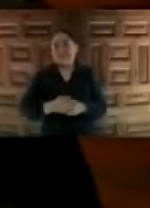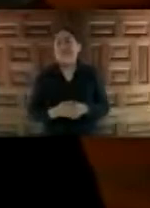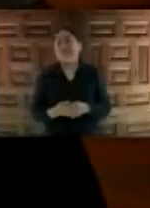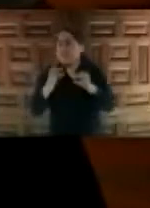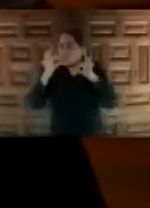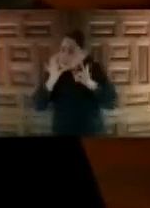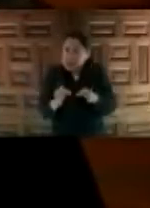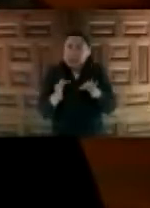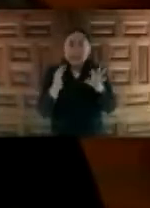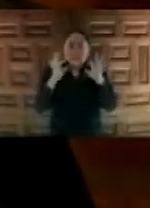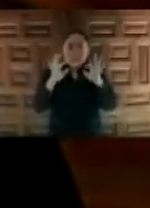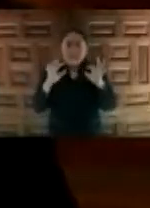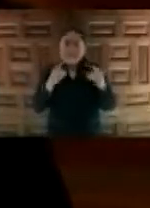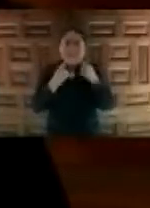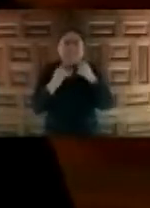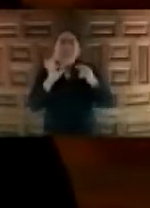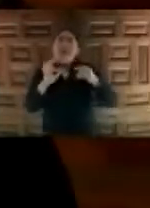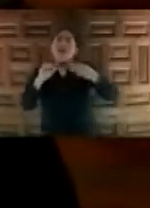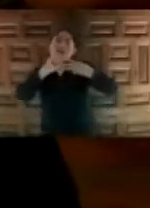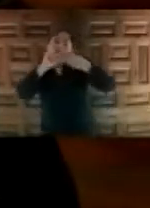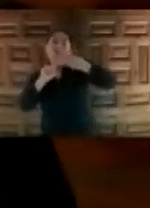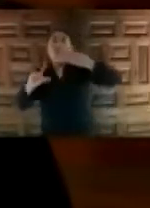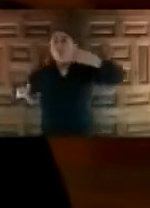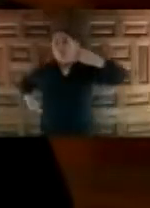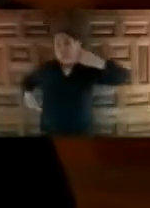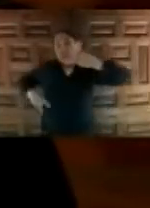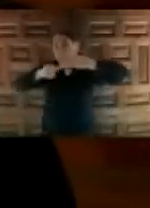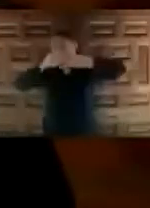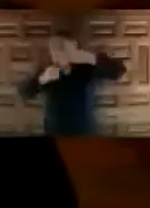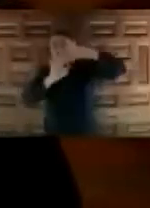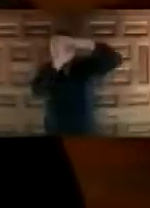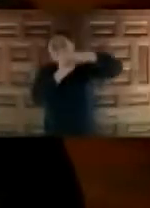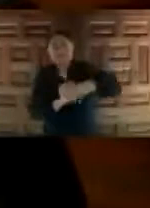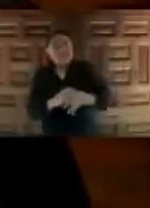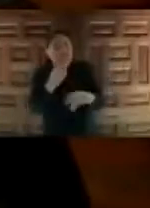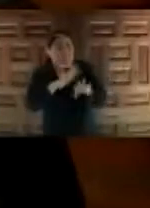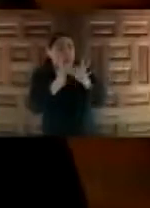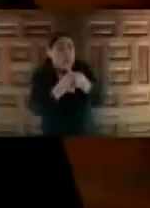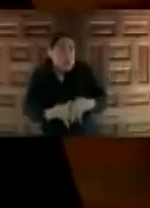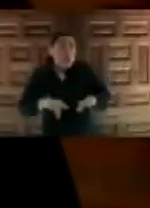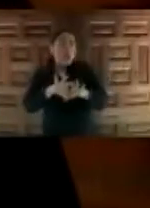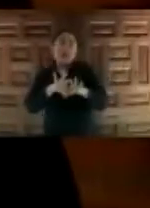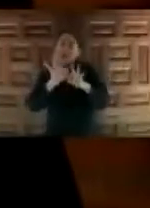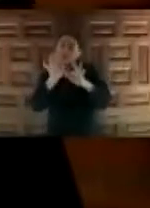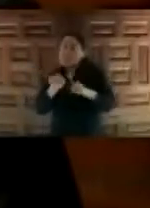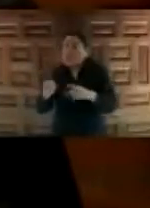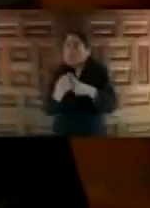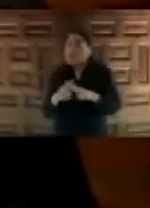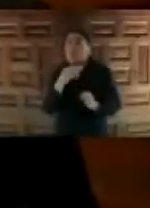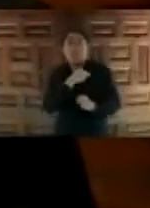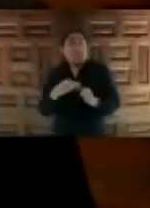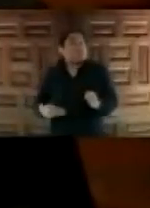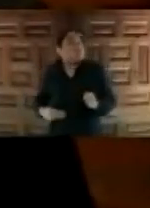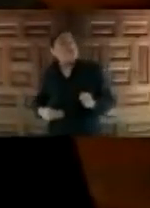Esta adecuada articulación entre los tres niveles de gobierno es clave desde mi... Los municipios no